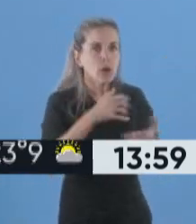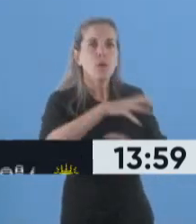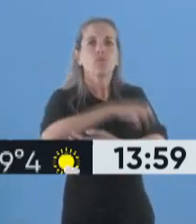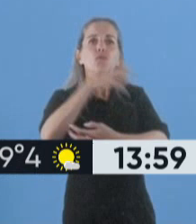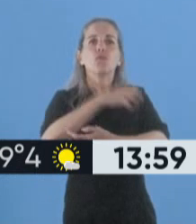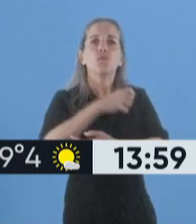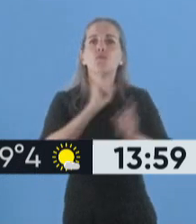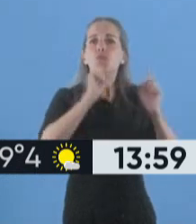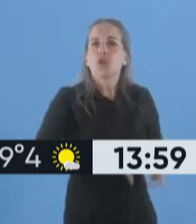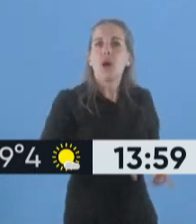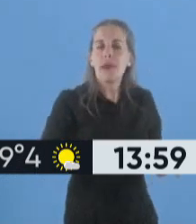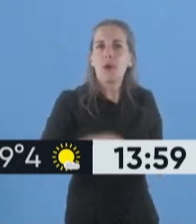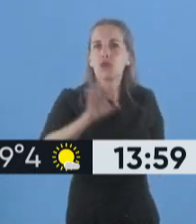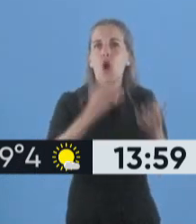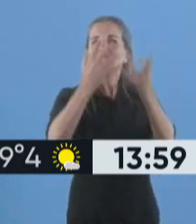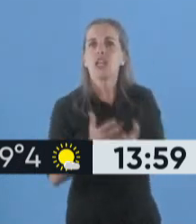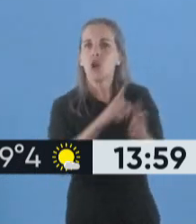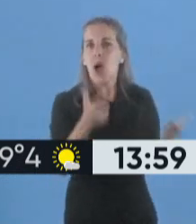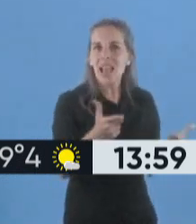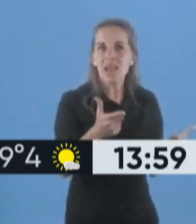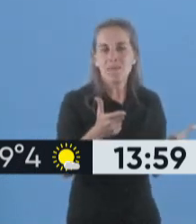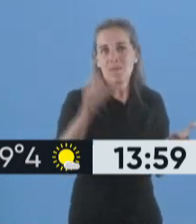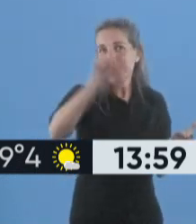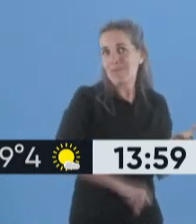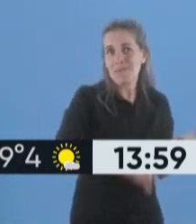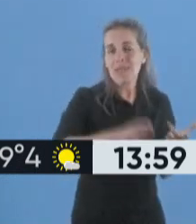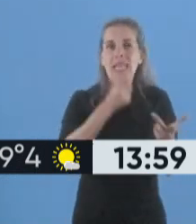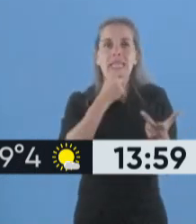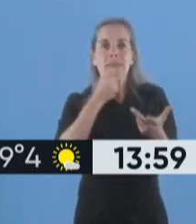y contamos con la tecnología adecuada, somos pobres.